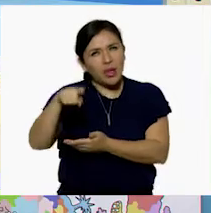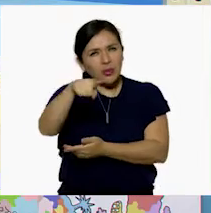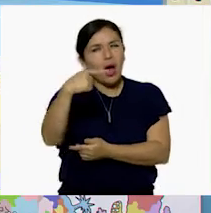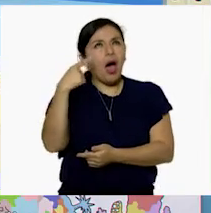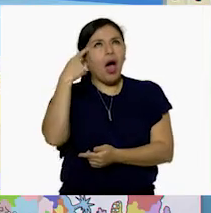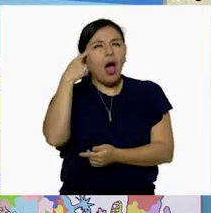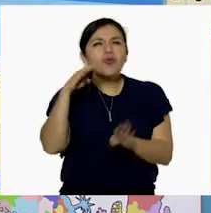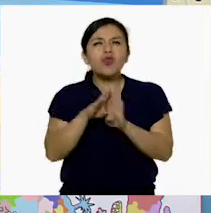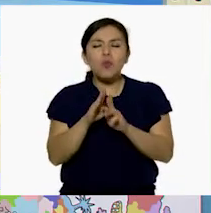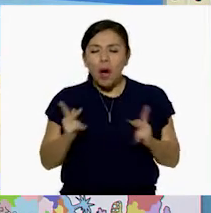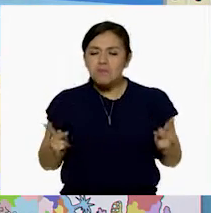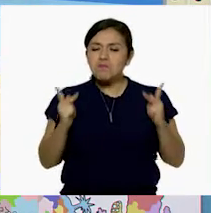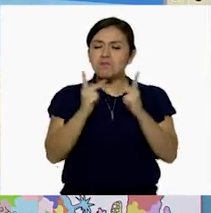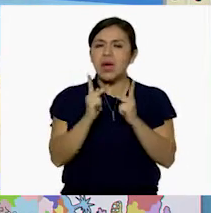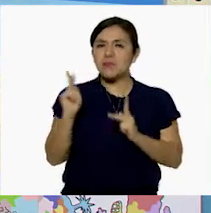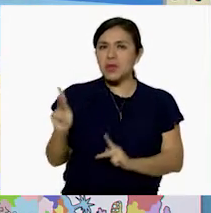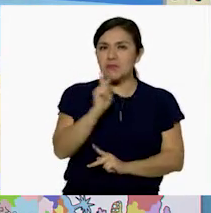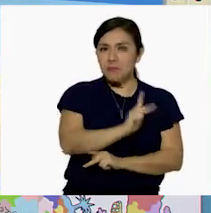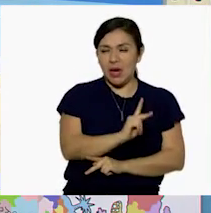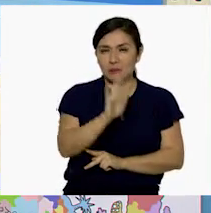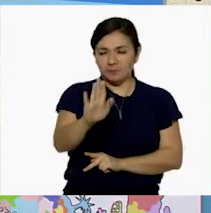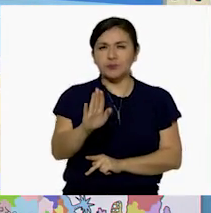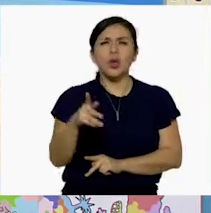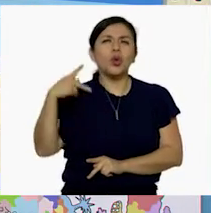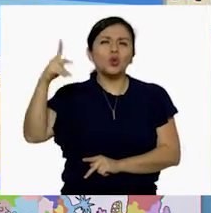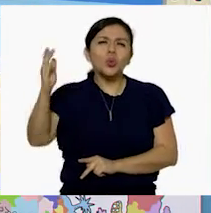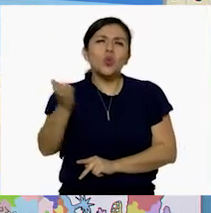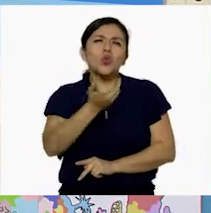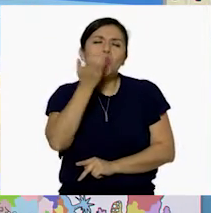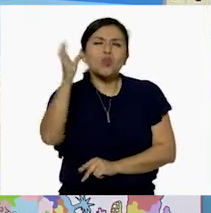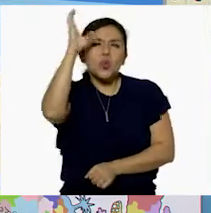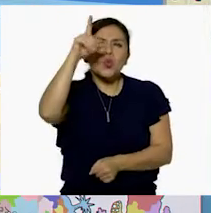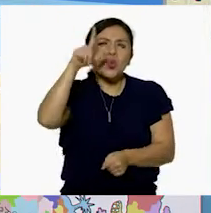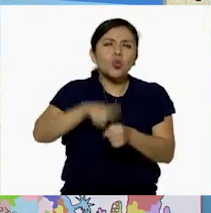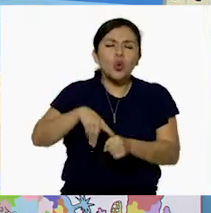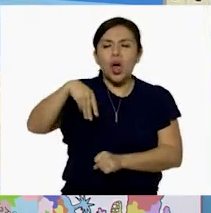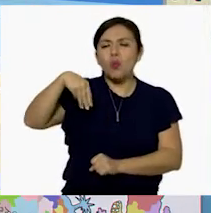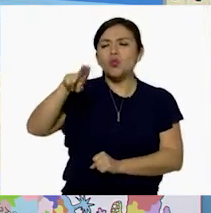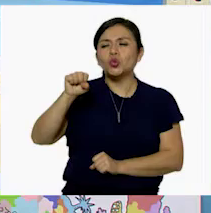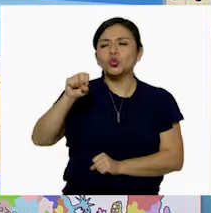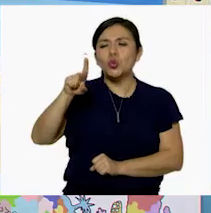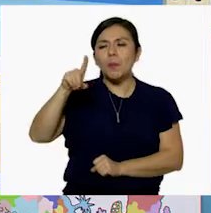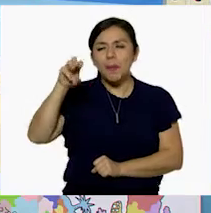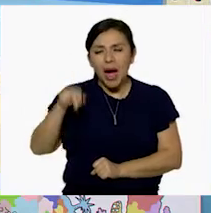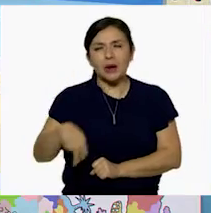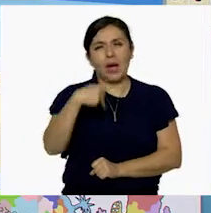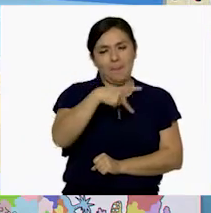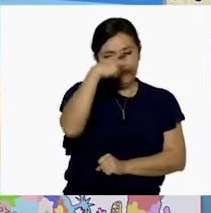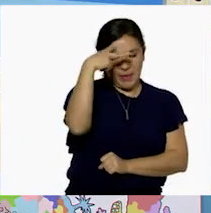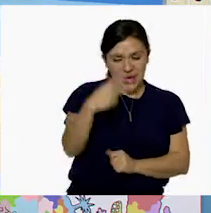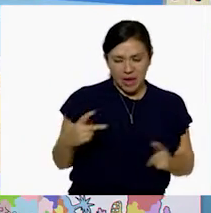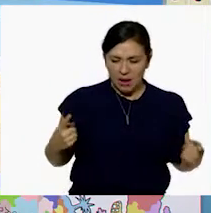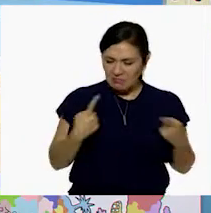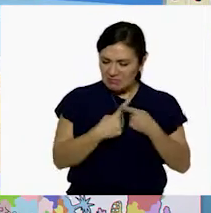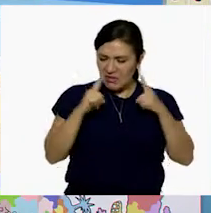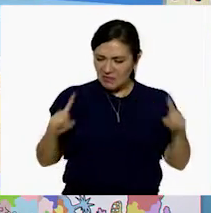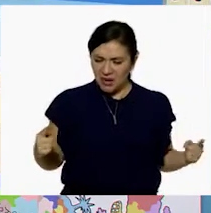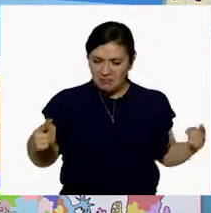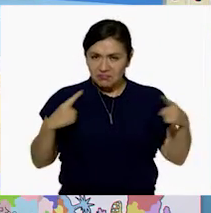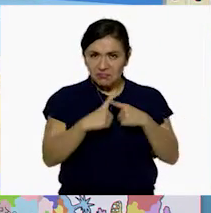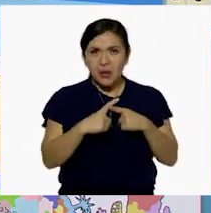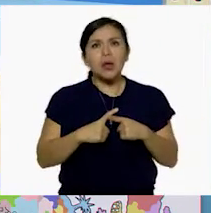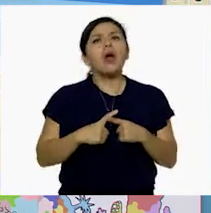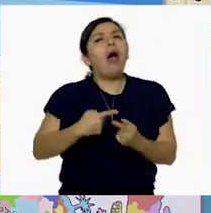similares. A pesar de que la cultura musulmana y la mexicana puedan ser muy diferentes y de que gran parte de sus